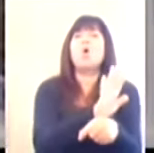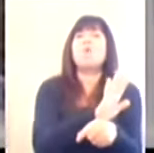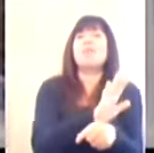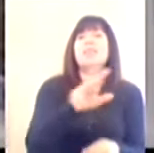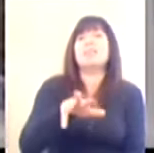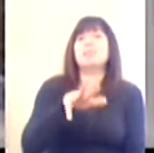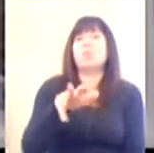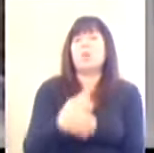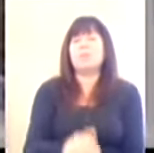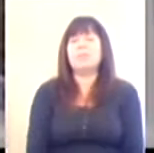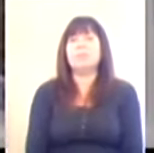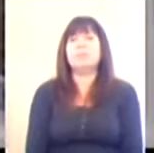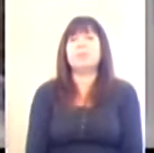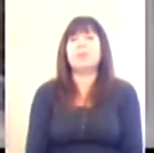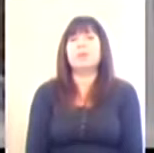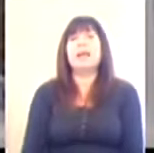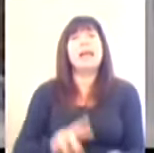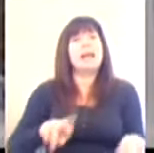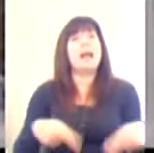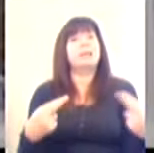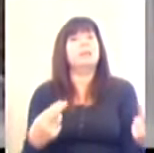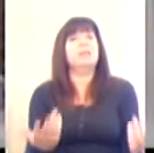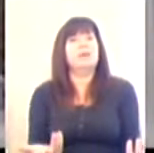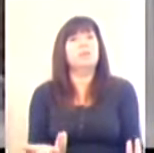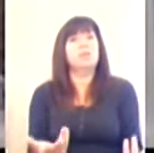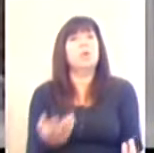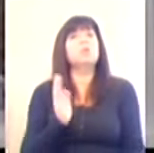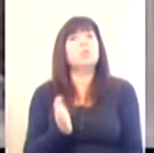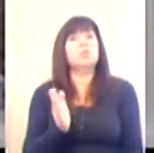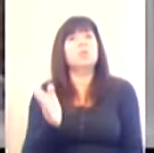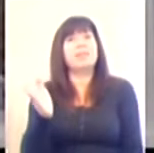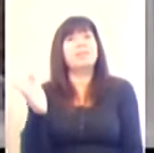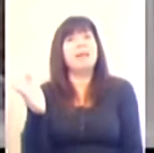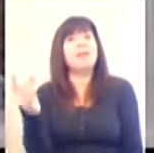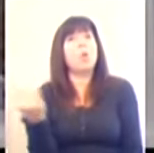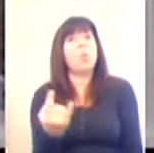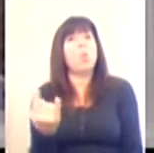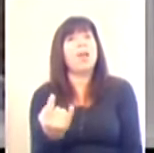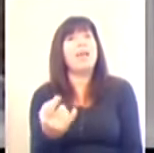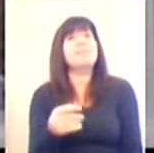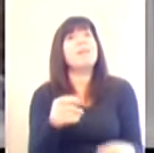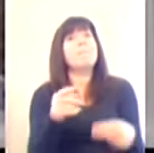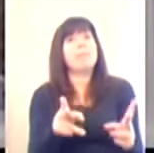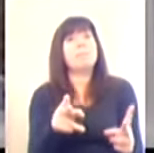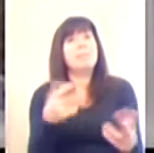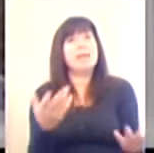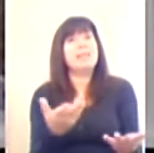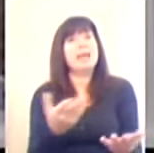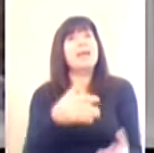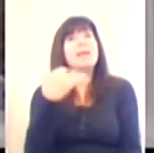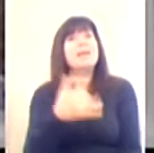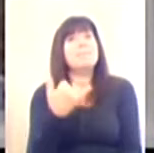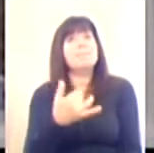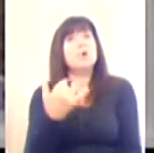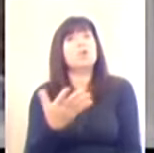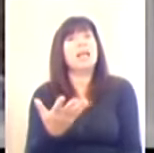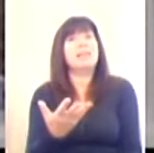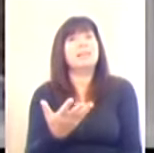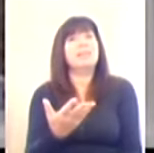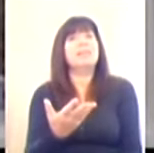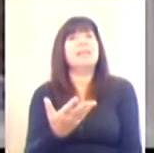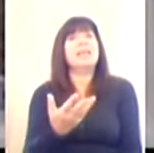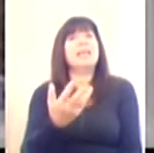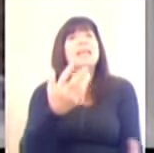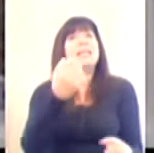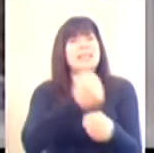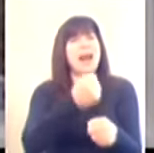post-COVID-19. Una reactivación sustentable que es urgente y que permitiría una importante generación de empleos